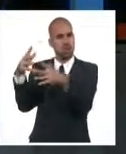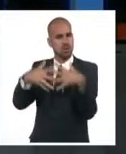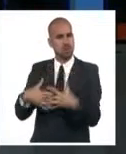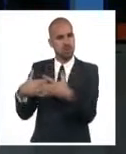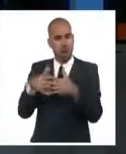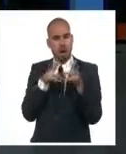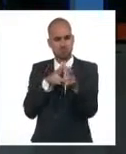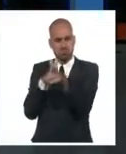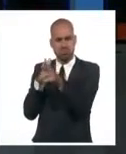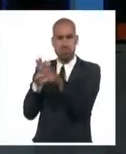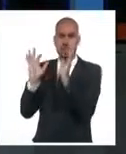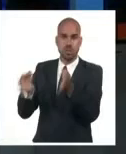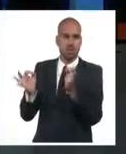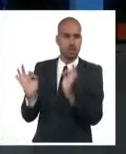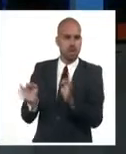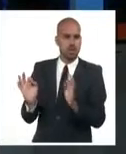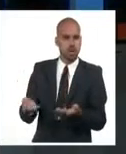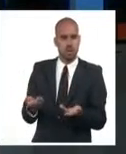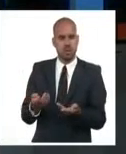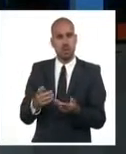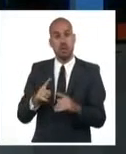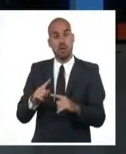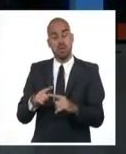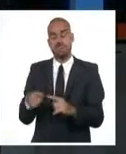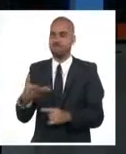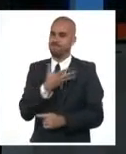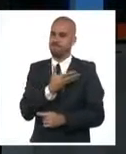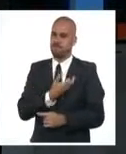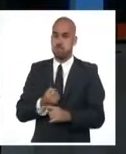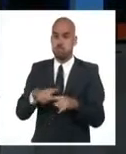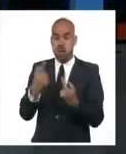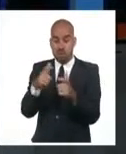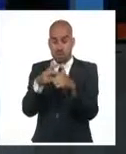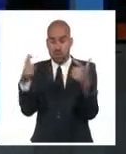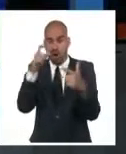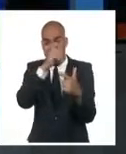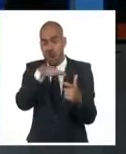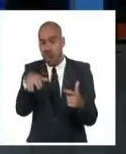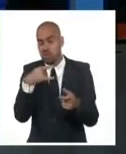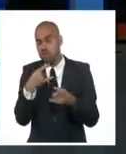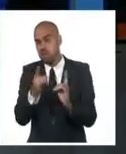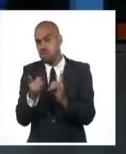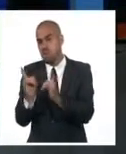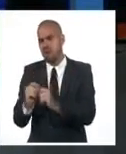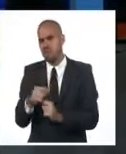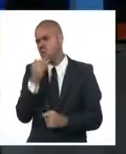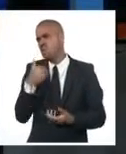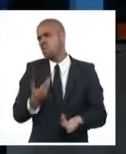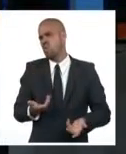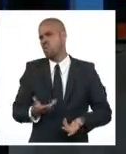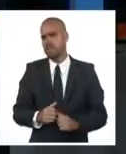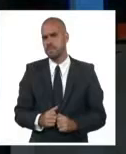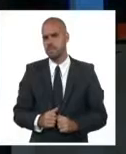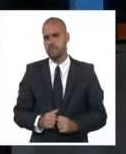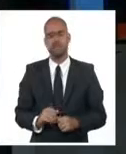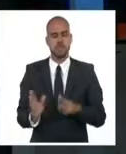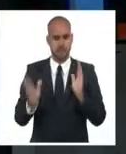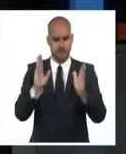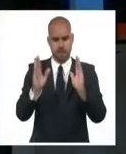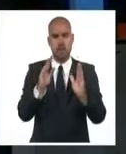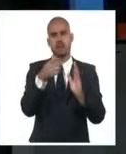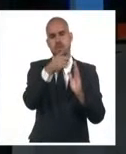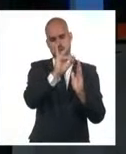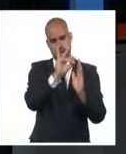tragedia desgarradora por la edad de la mayoría de las víctimas. Ahora, ¿cómo ocurrieron estos hechos? Entre el 17 y el 20 de